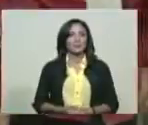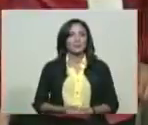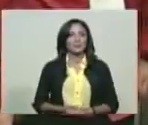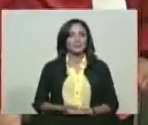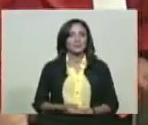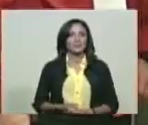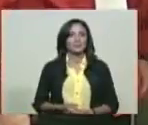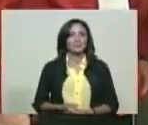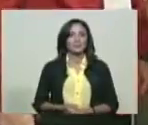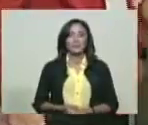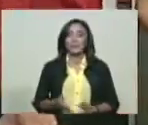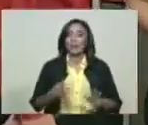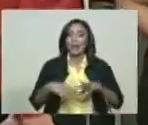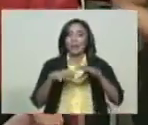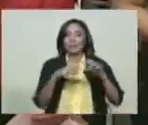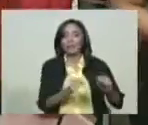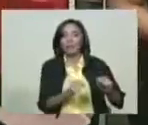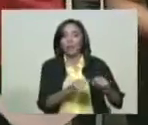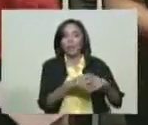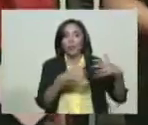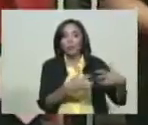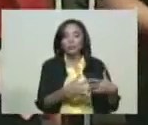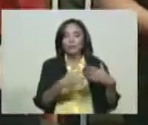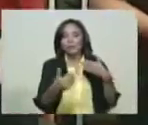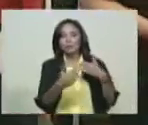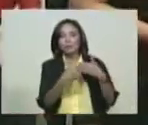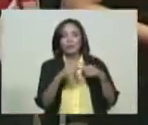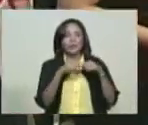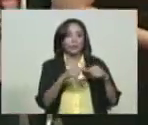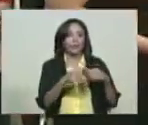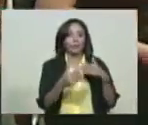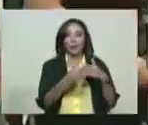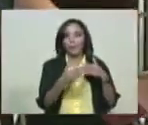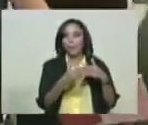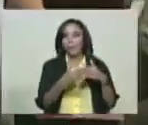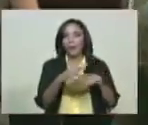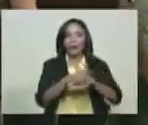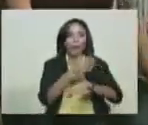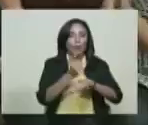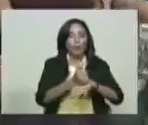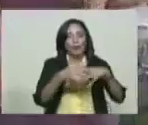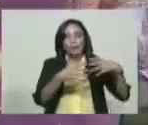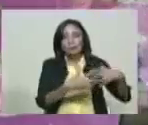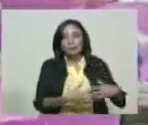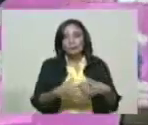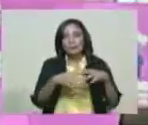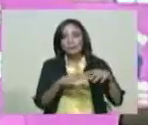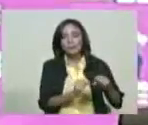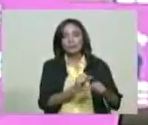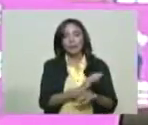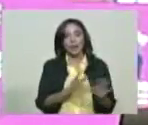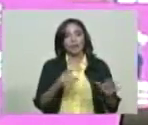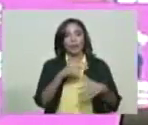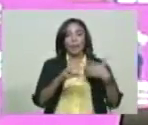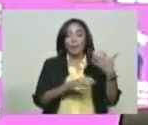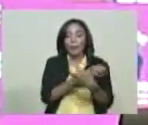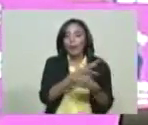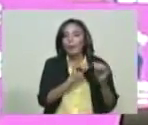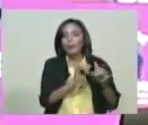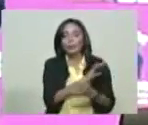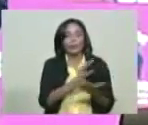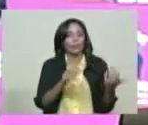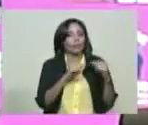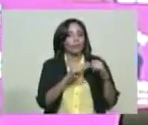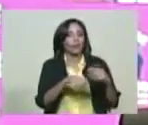mientras el imperialismo de la agresión mientras exista imperialismo habrá agresión